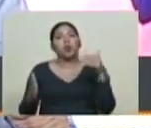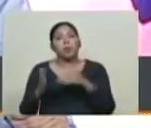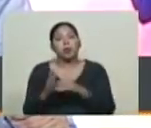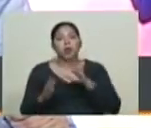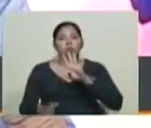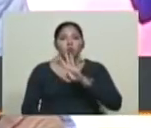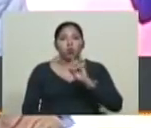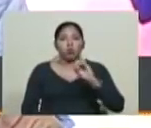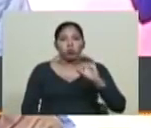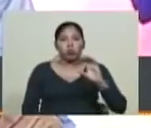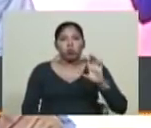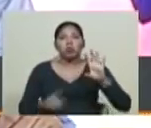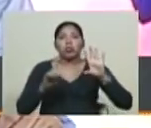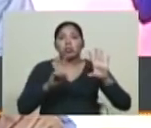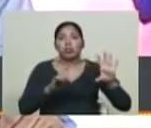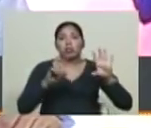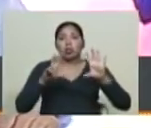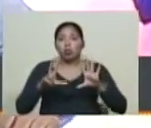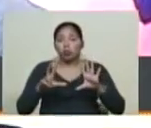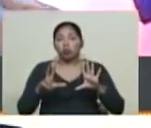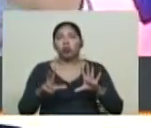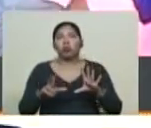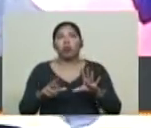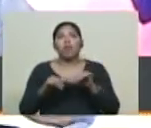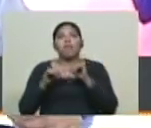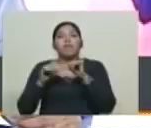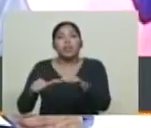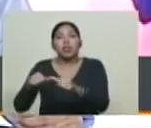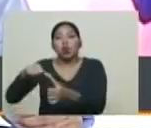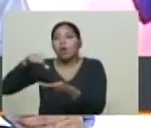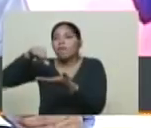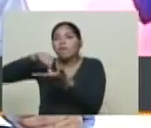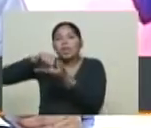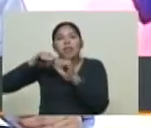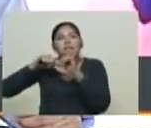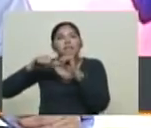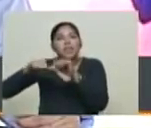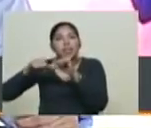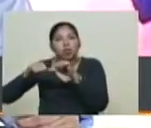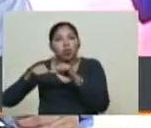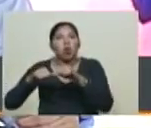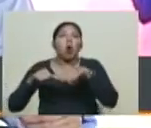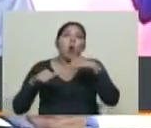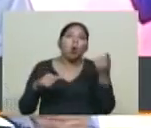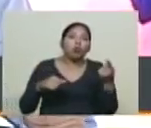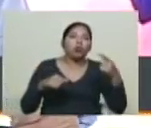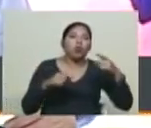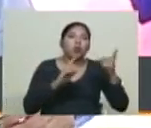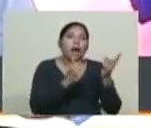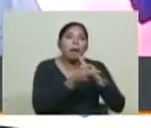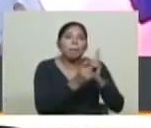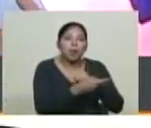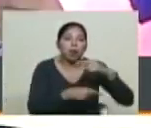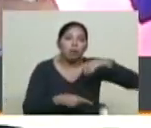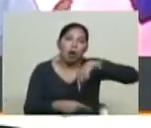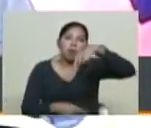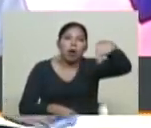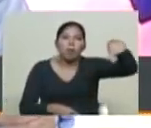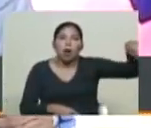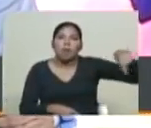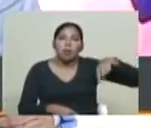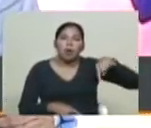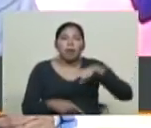5.468 puntos fijos de vacunación, además de los puntos itinerantes. Una de las estrategias que vamos